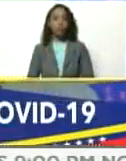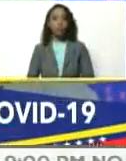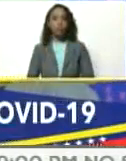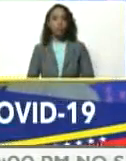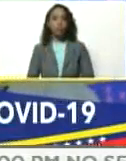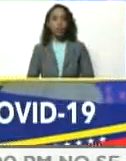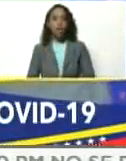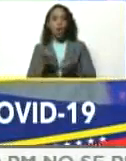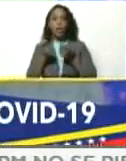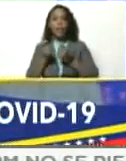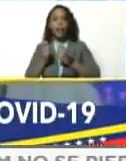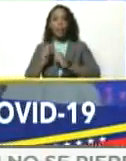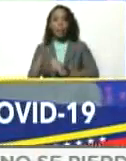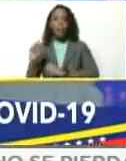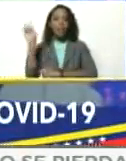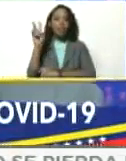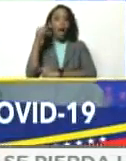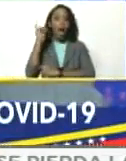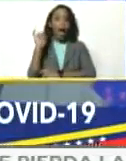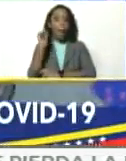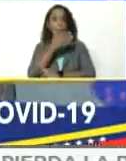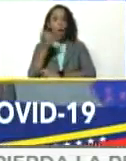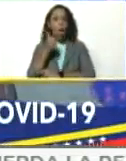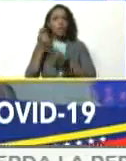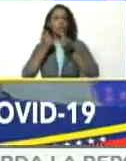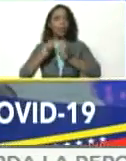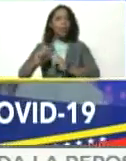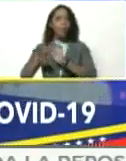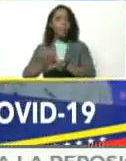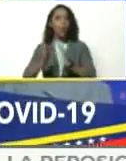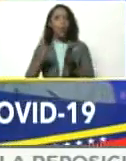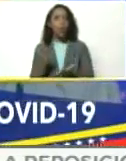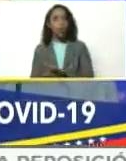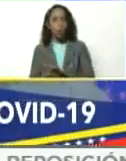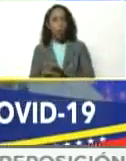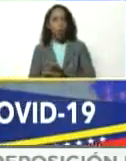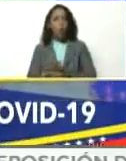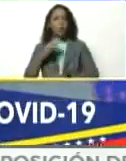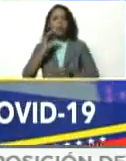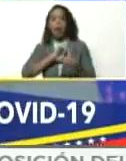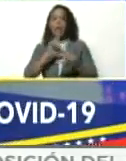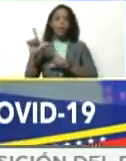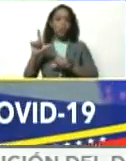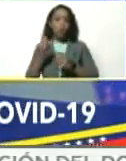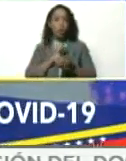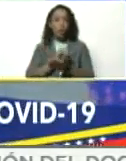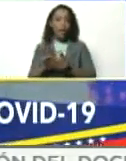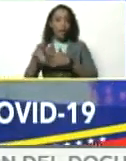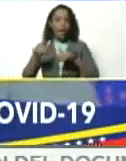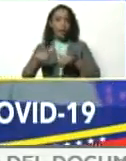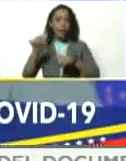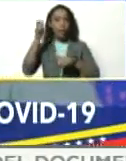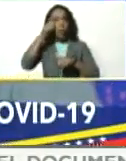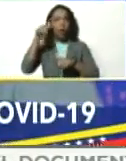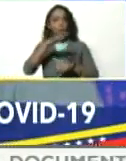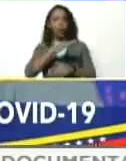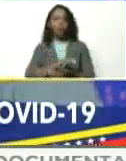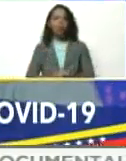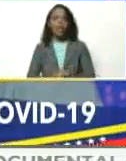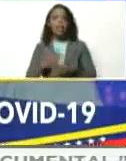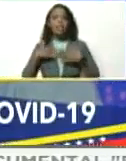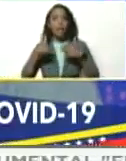Los tratamientos. En Venezuela tenemos los mejores tratamientos del mundo, garantizados, gratuitos para el pueblo. La